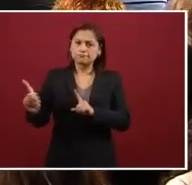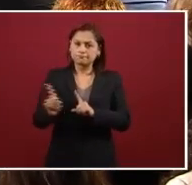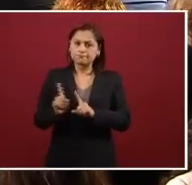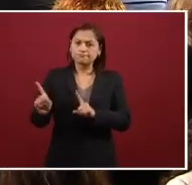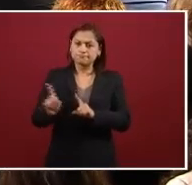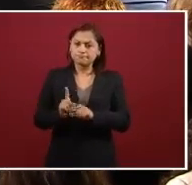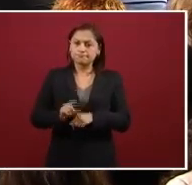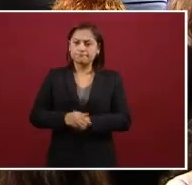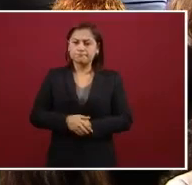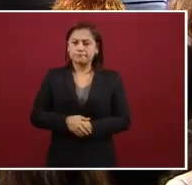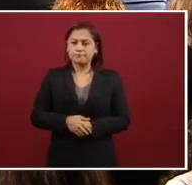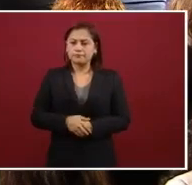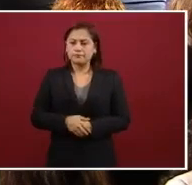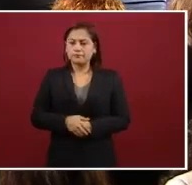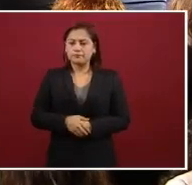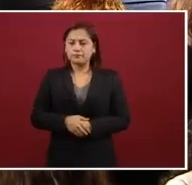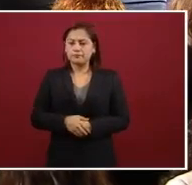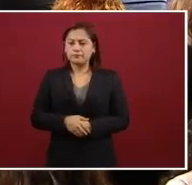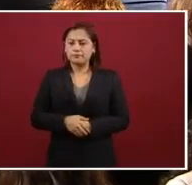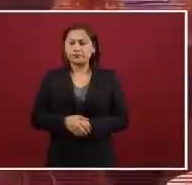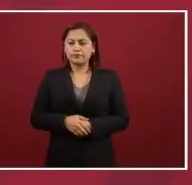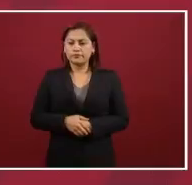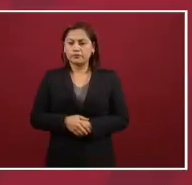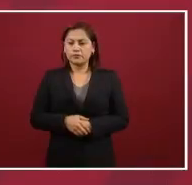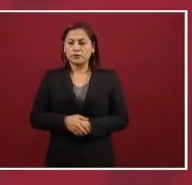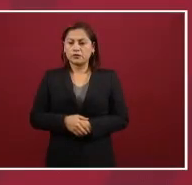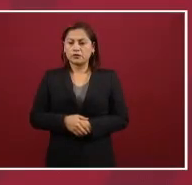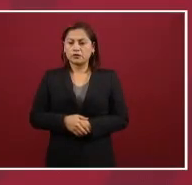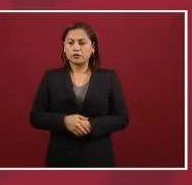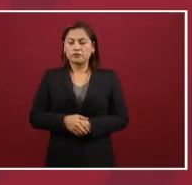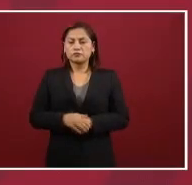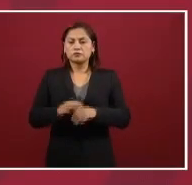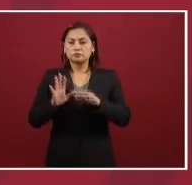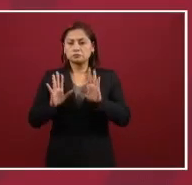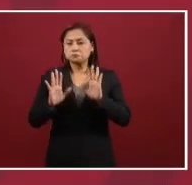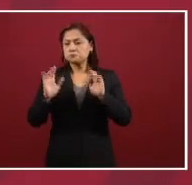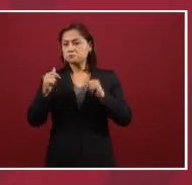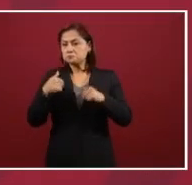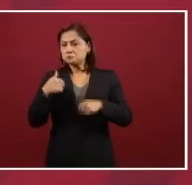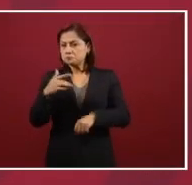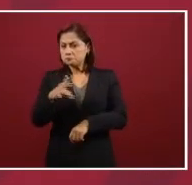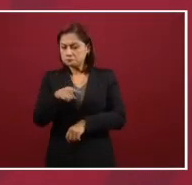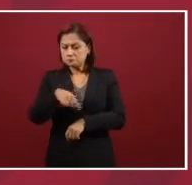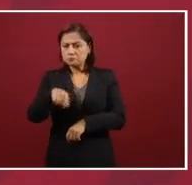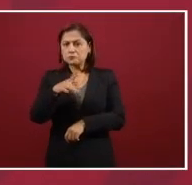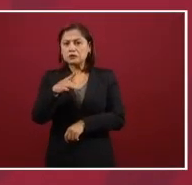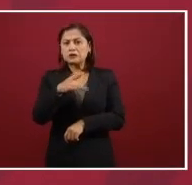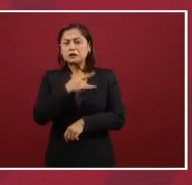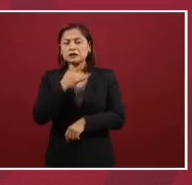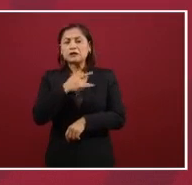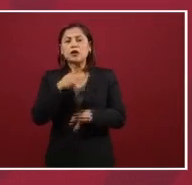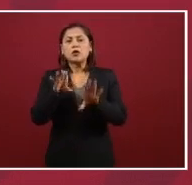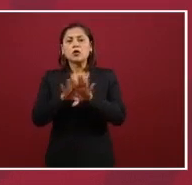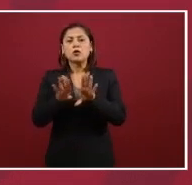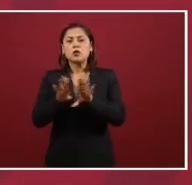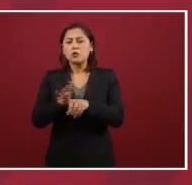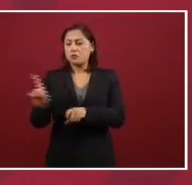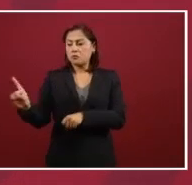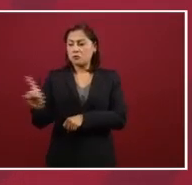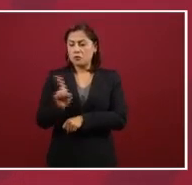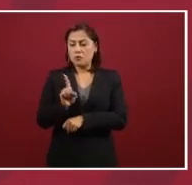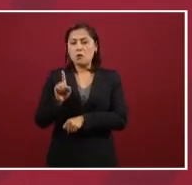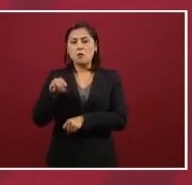decidimos ahora, o que Marcelo dé el informe general y si